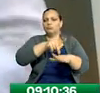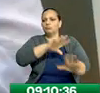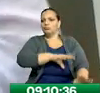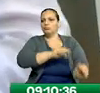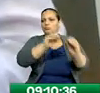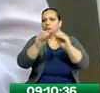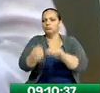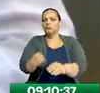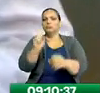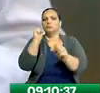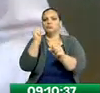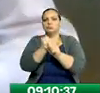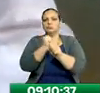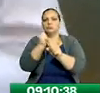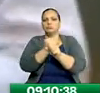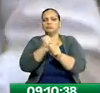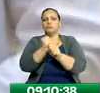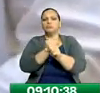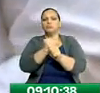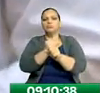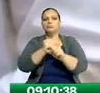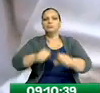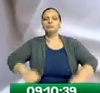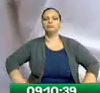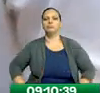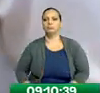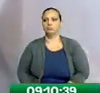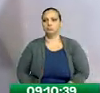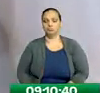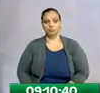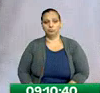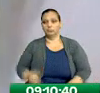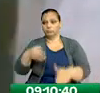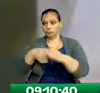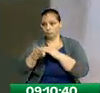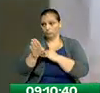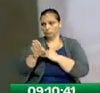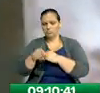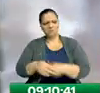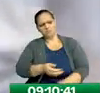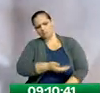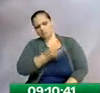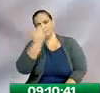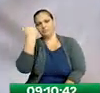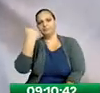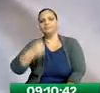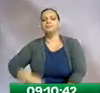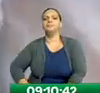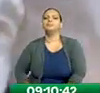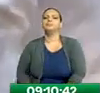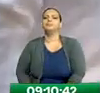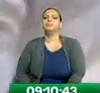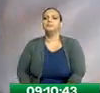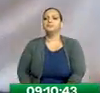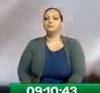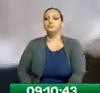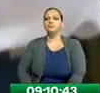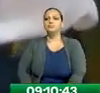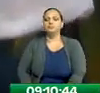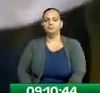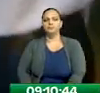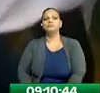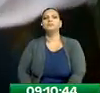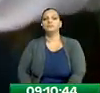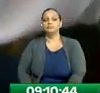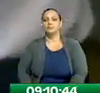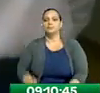para atender a nuestros ciudadanos. ¿Nos invita a pasar? Por supuesto. Vamos a pasar entonces a lo que será en pocos minutos oficial la